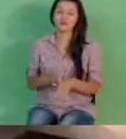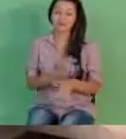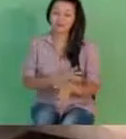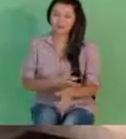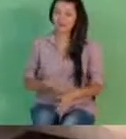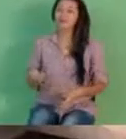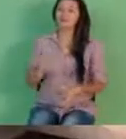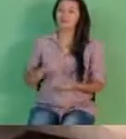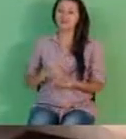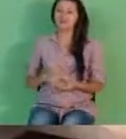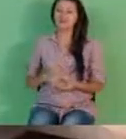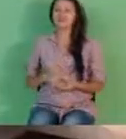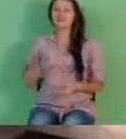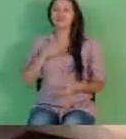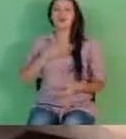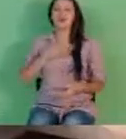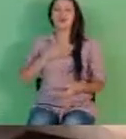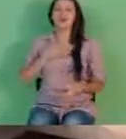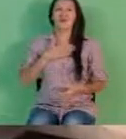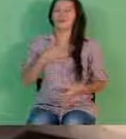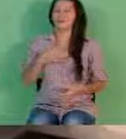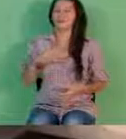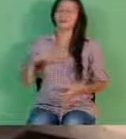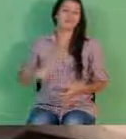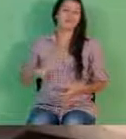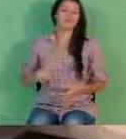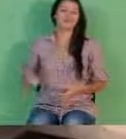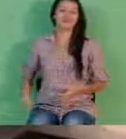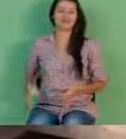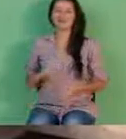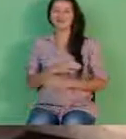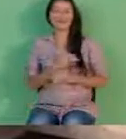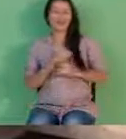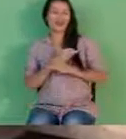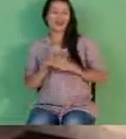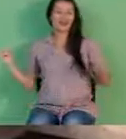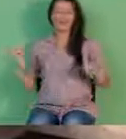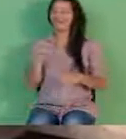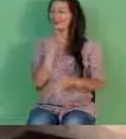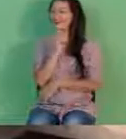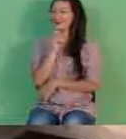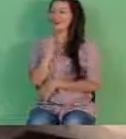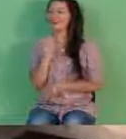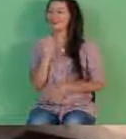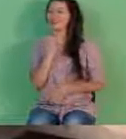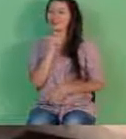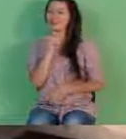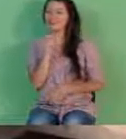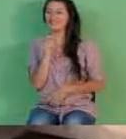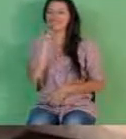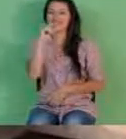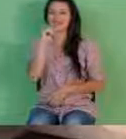hoy ya un poco mejor hoy estás lista para cantar no para que nos cantes un pedacito de los videos que comenzó a sonar